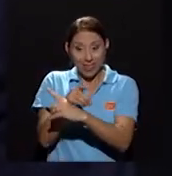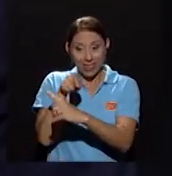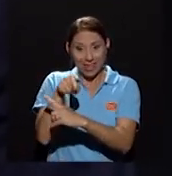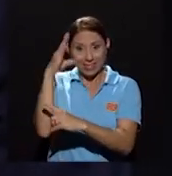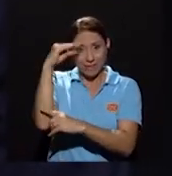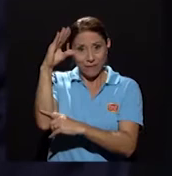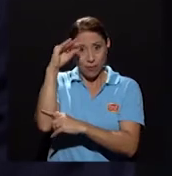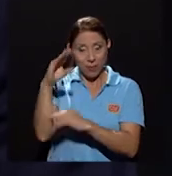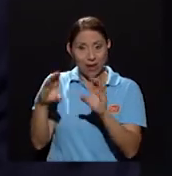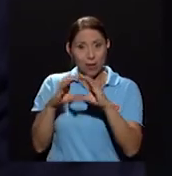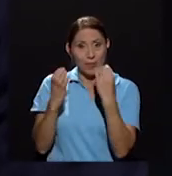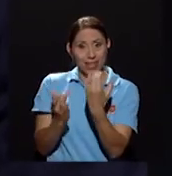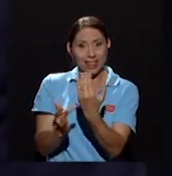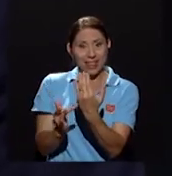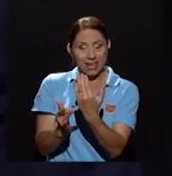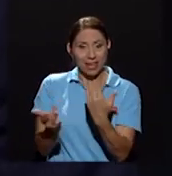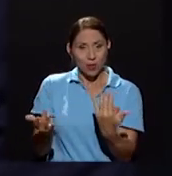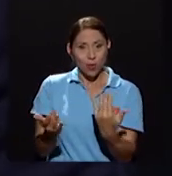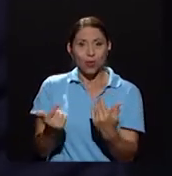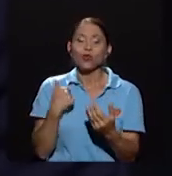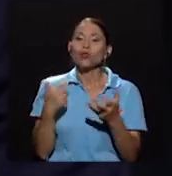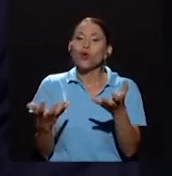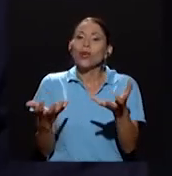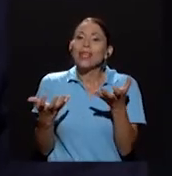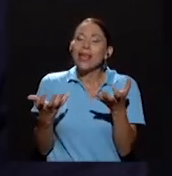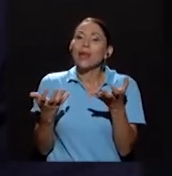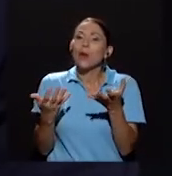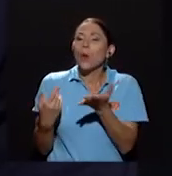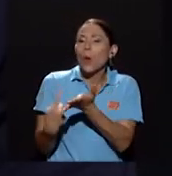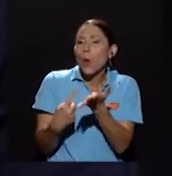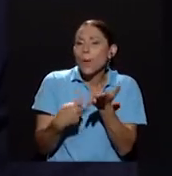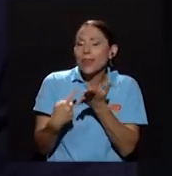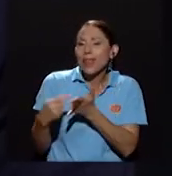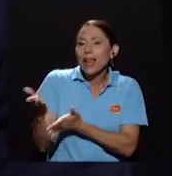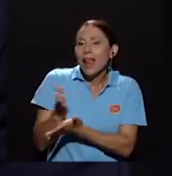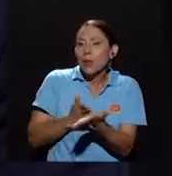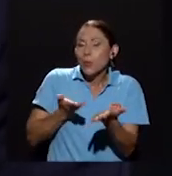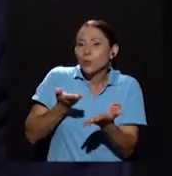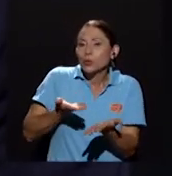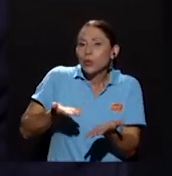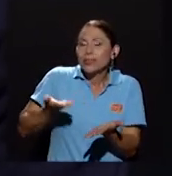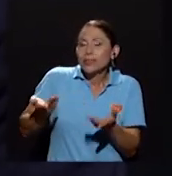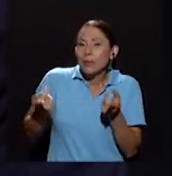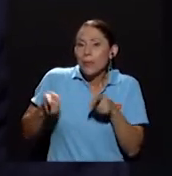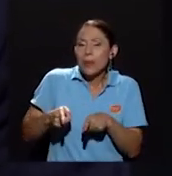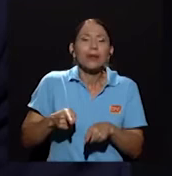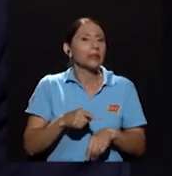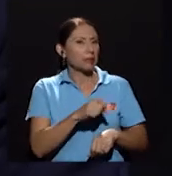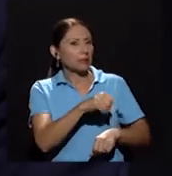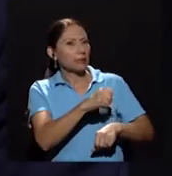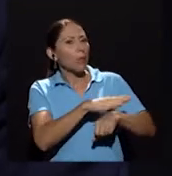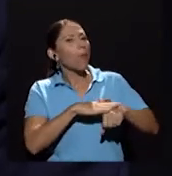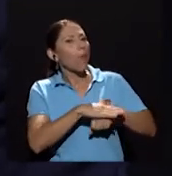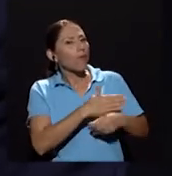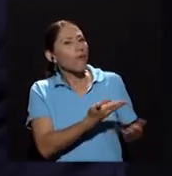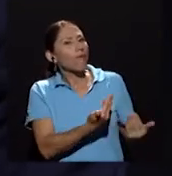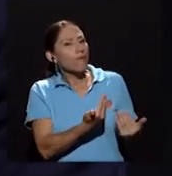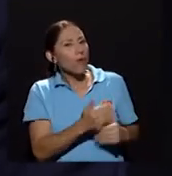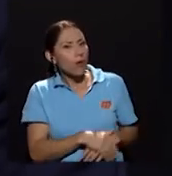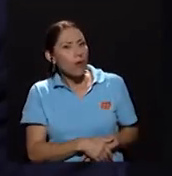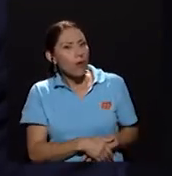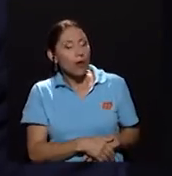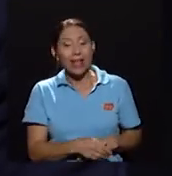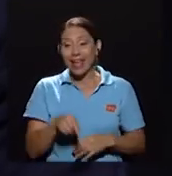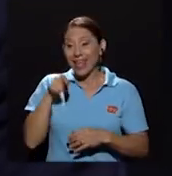comentar aquí algunos sobre telones por favor aquel proceso fue presentado